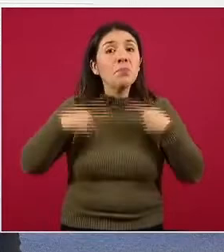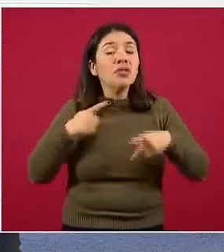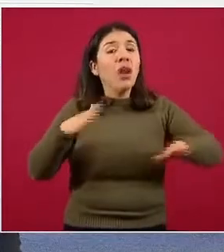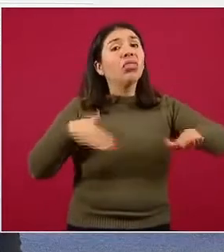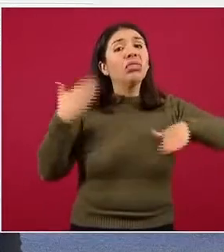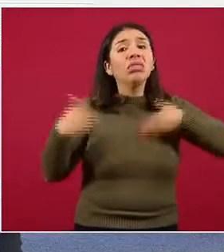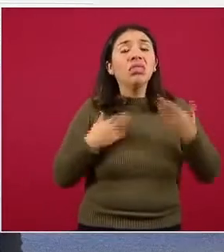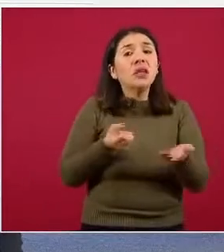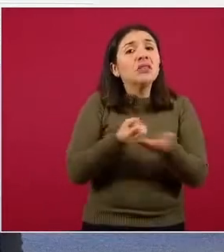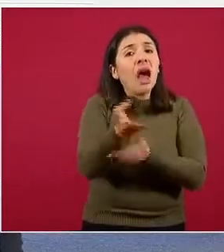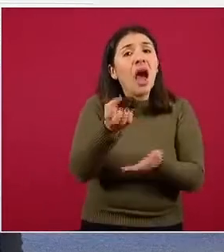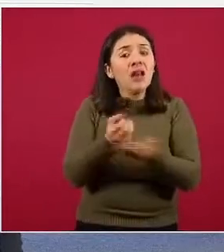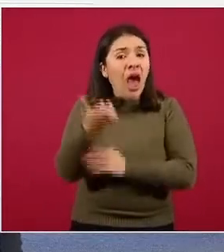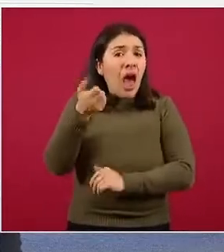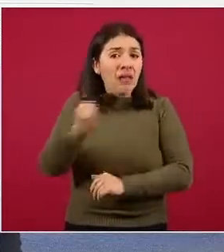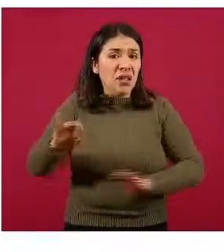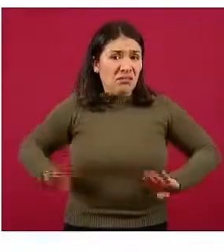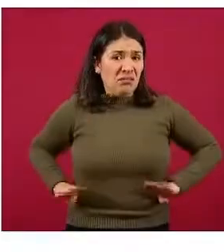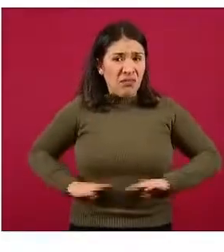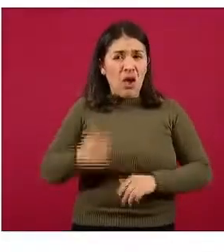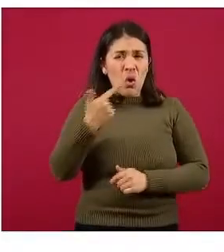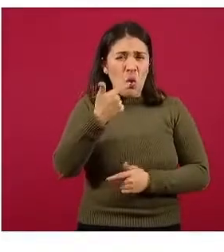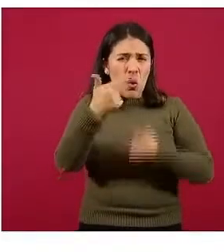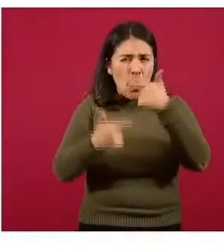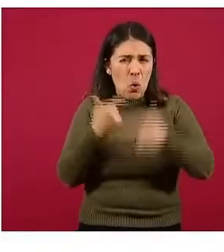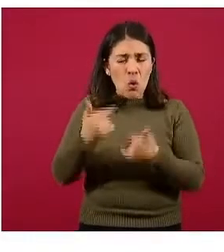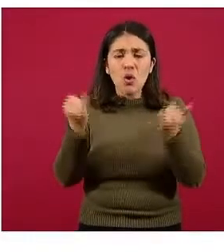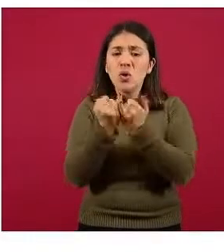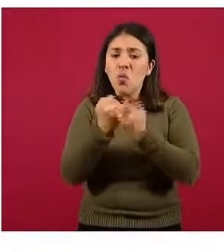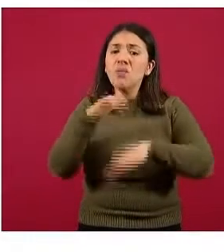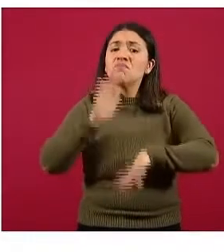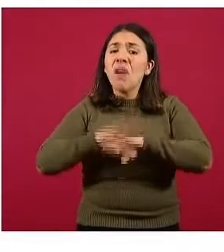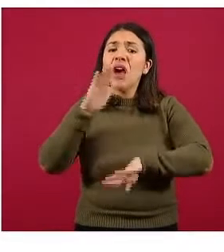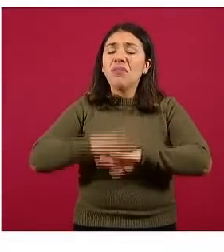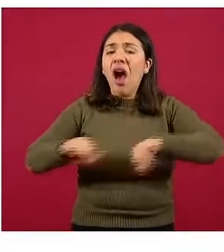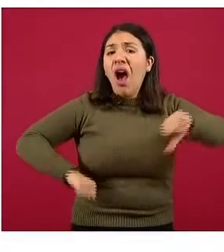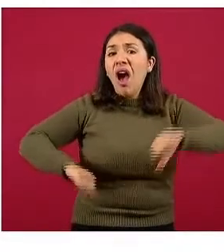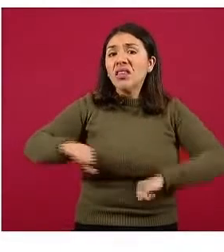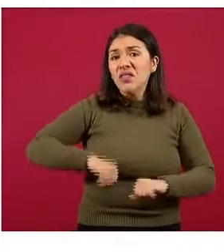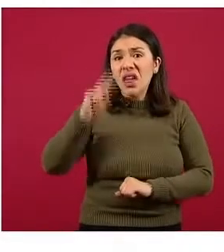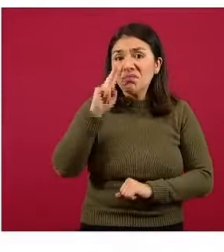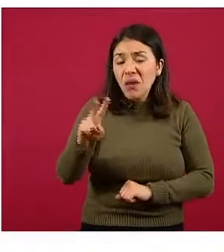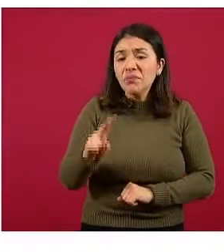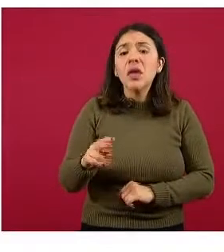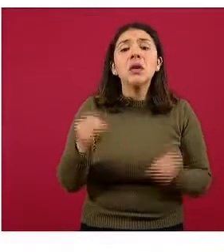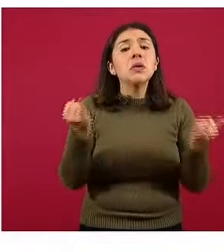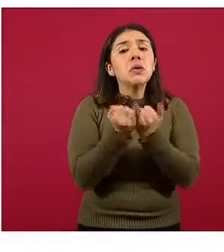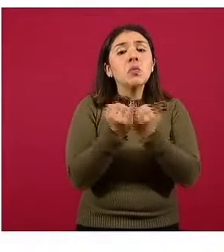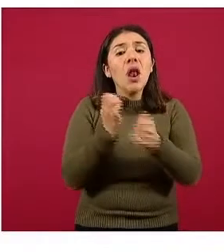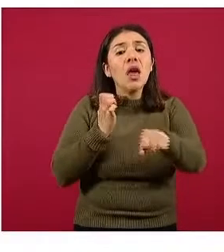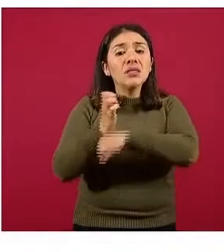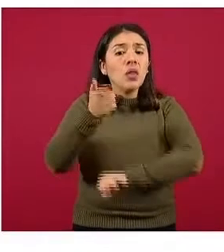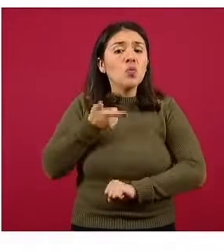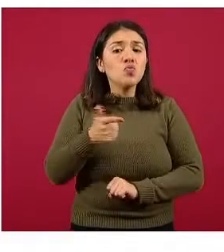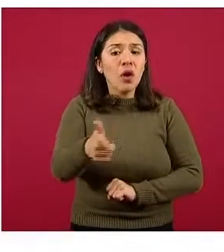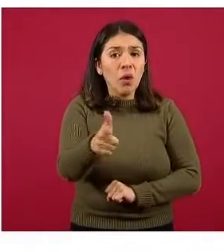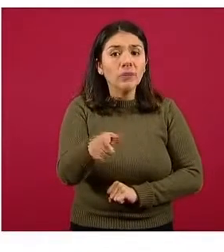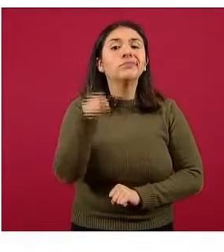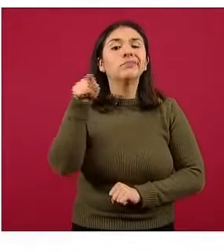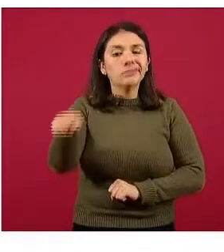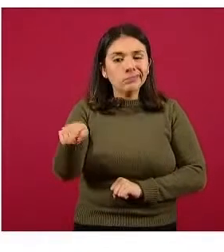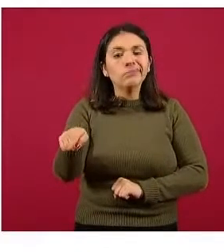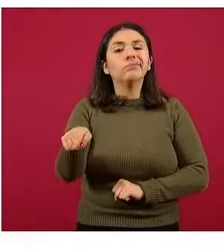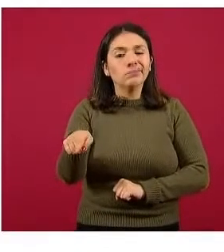diversión, que es como lo cataloga Google, también incrementando la actividad, al igual que el estado de Guanajuato, que